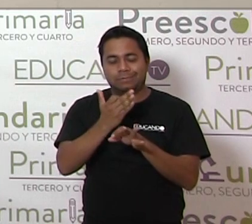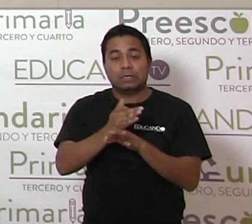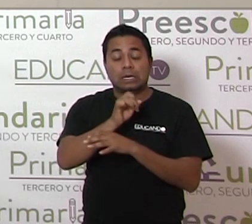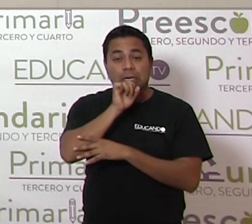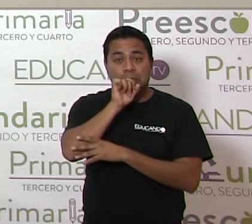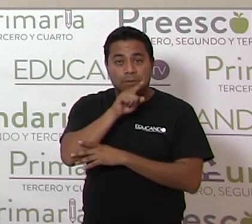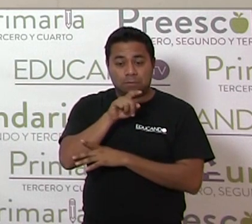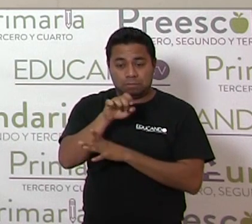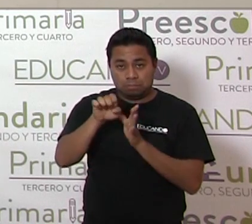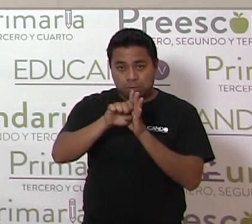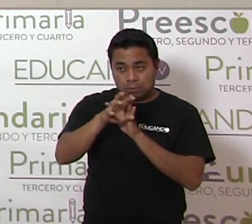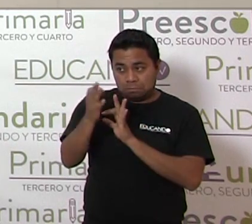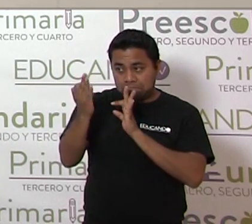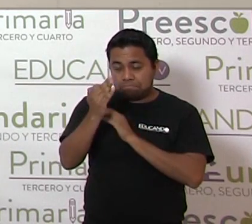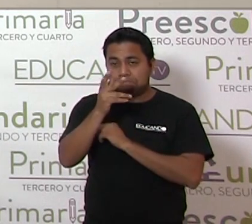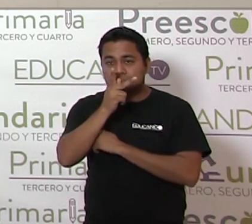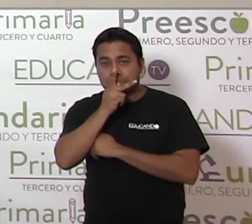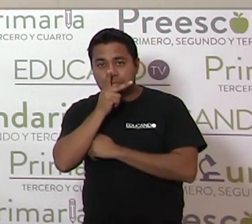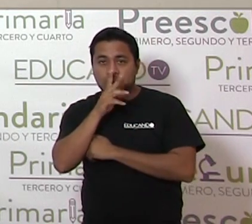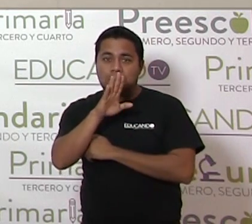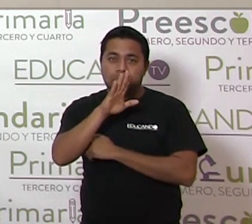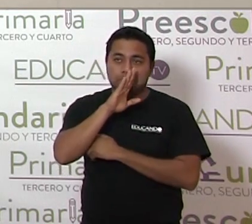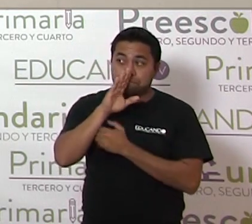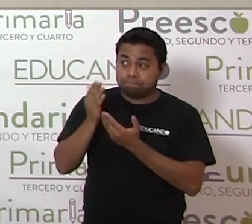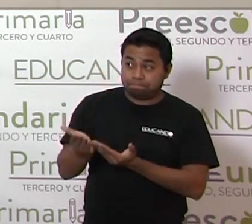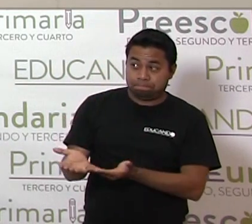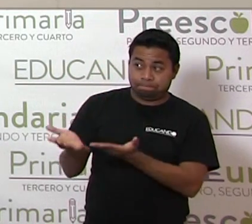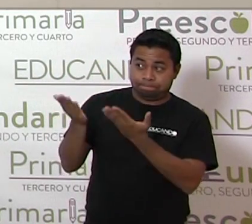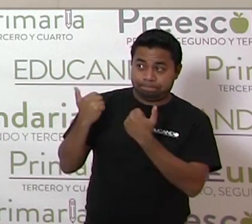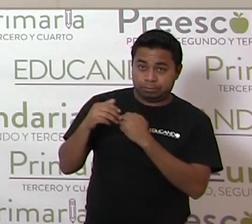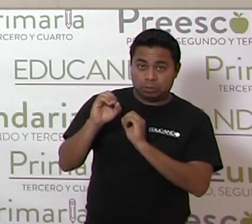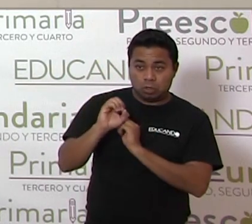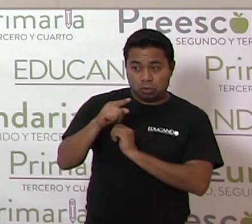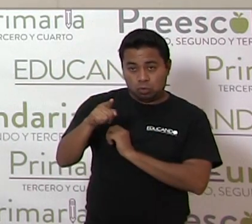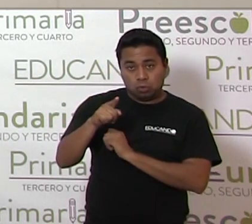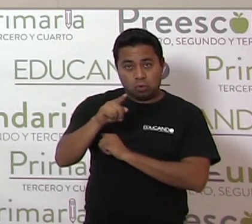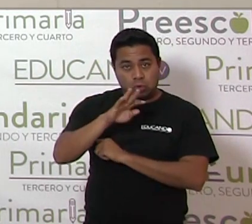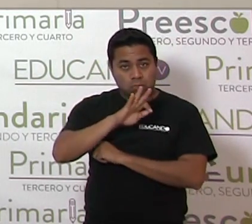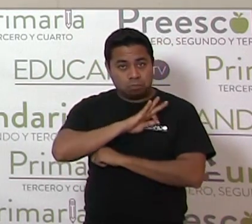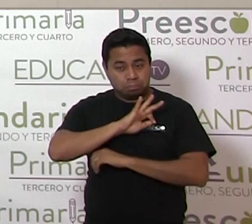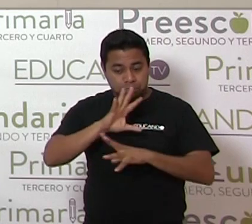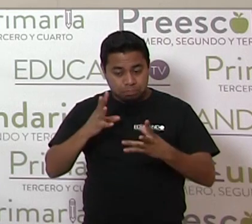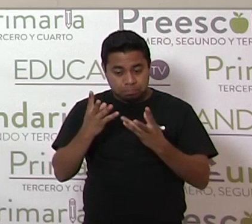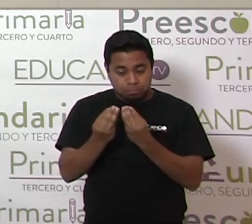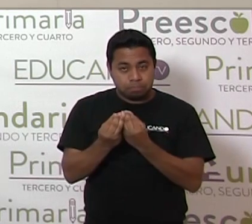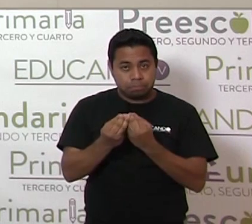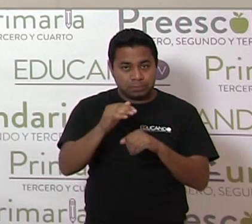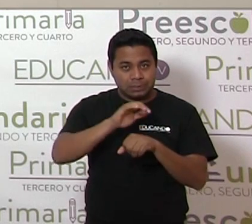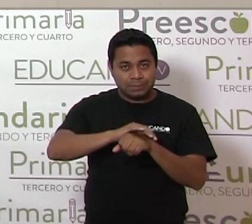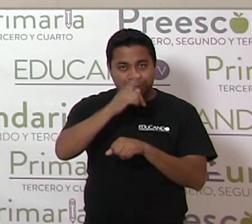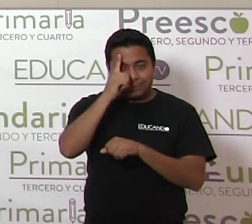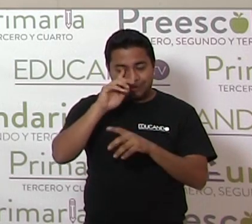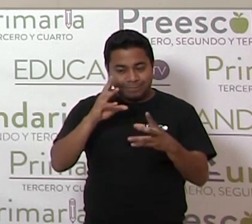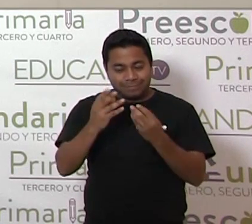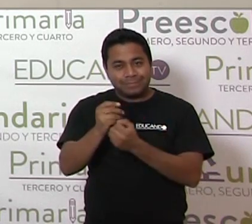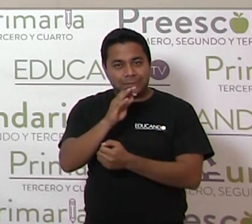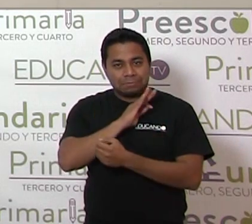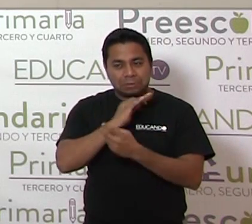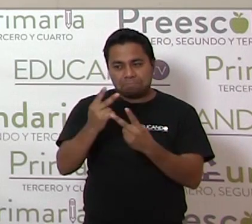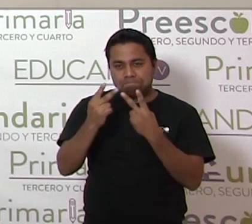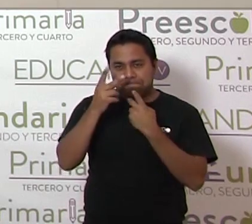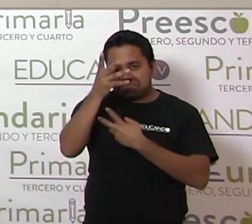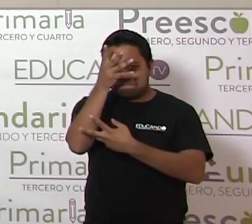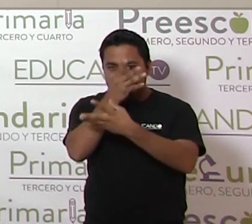estos minutos. También, si estás cerca papá y mamá, puedes invitarlos o reunirte con tus amigos para que